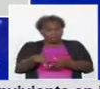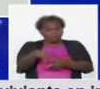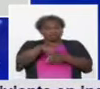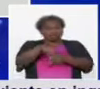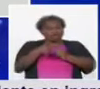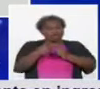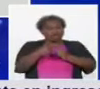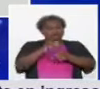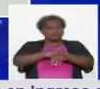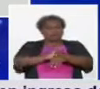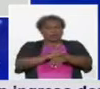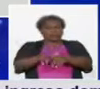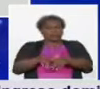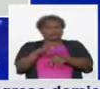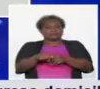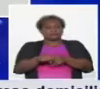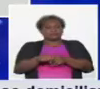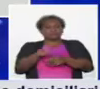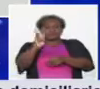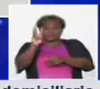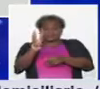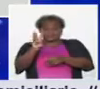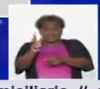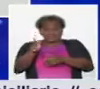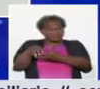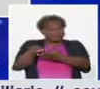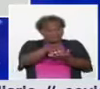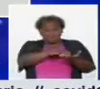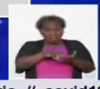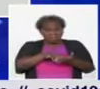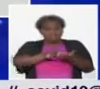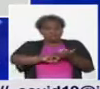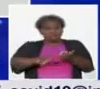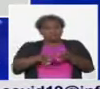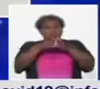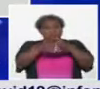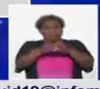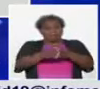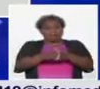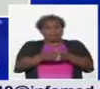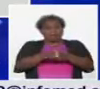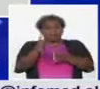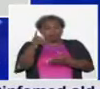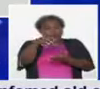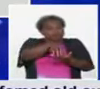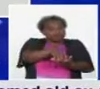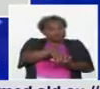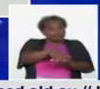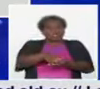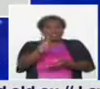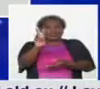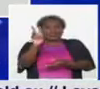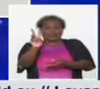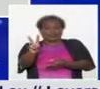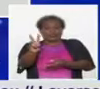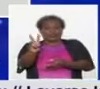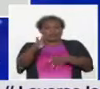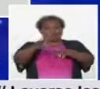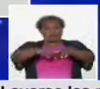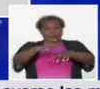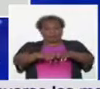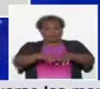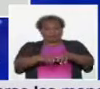3 eventos en la provincia de Granma 1 y 2 en la provincia de La Habana,